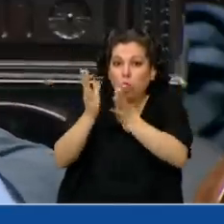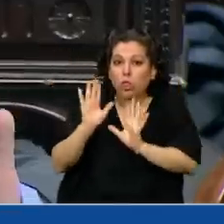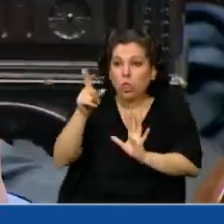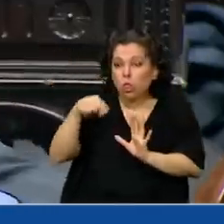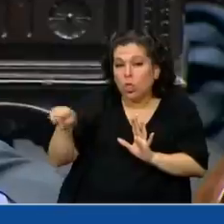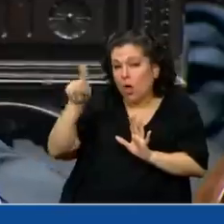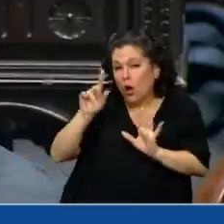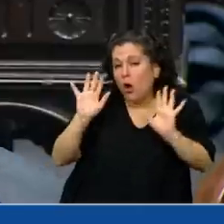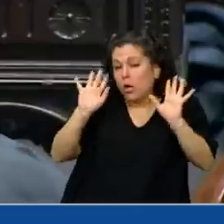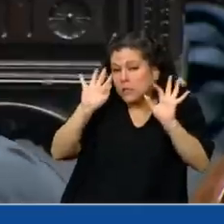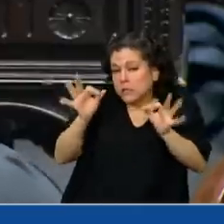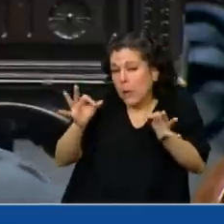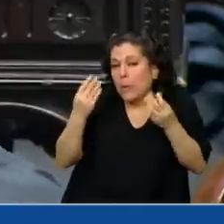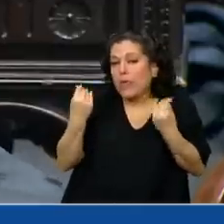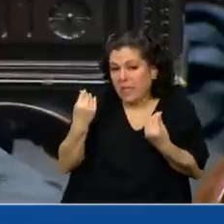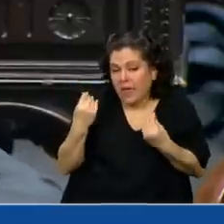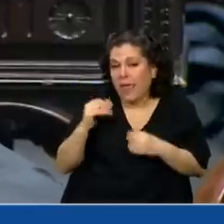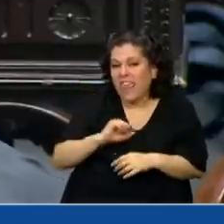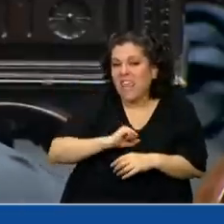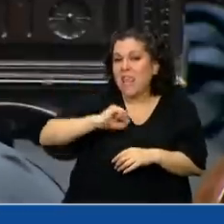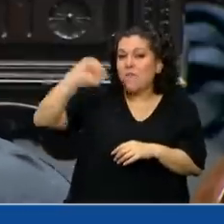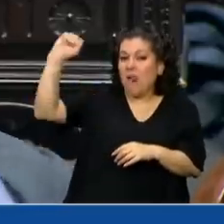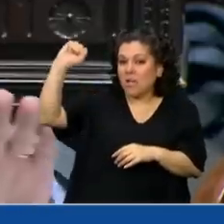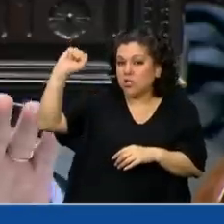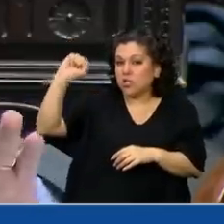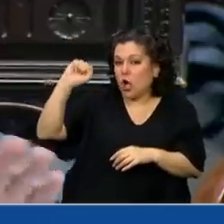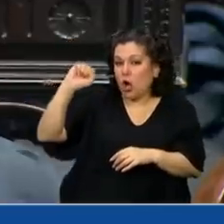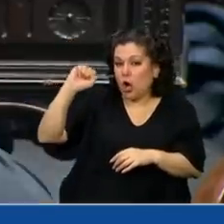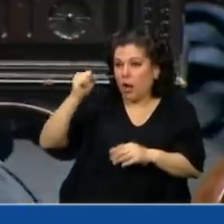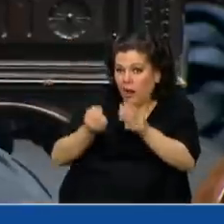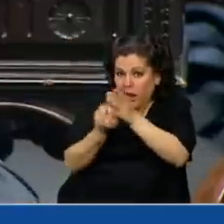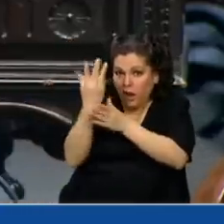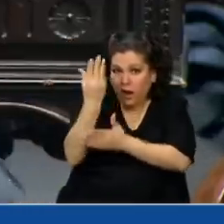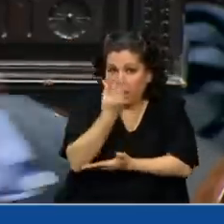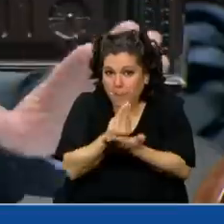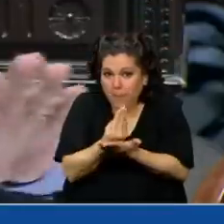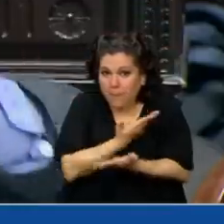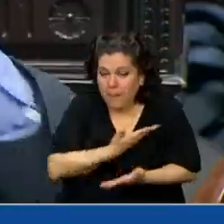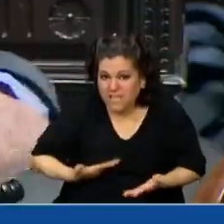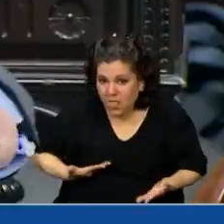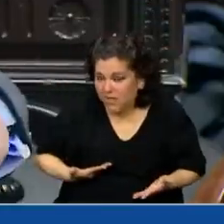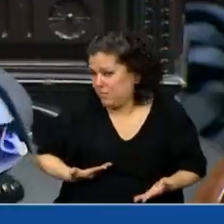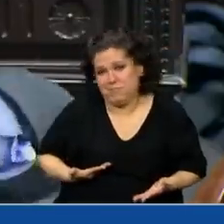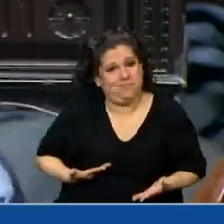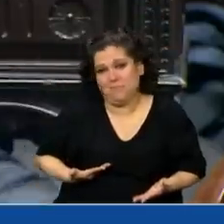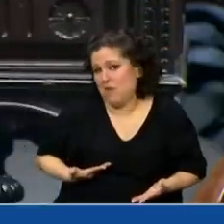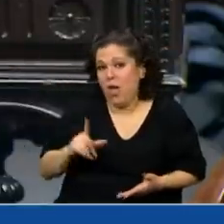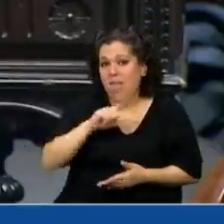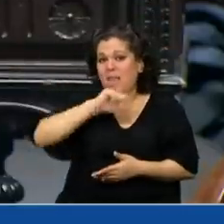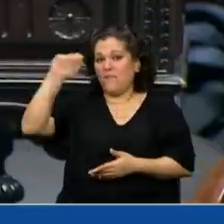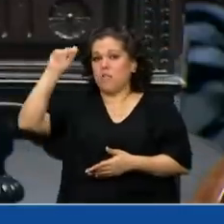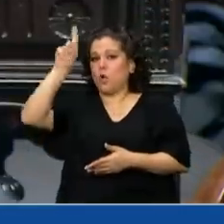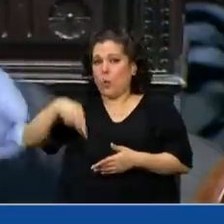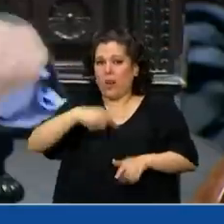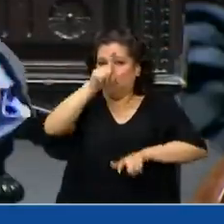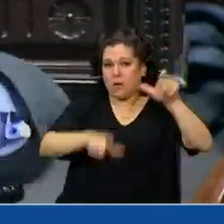se conoce es que la inflación no fabrica presidente, lo que fabrica es pobre. Eso es lo que tienen que luchar